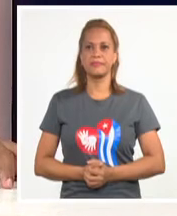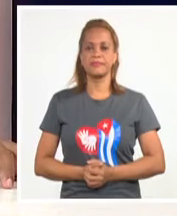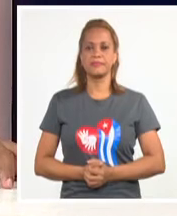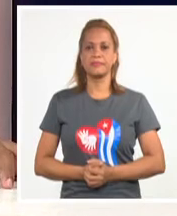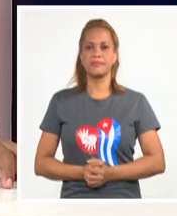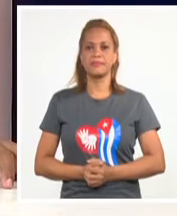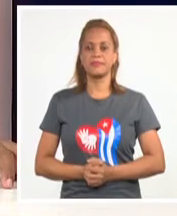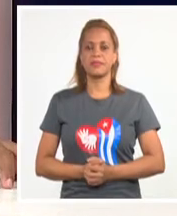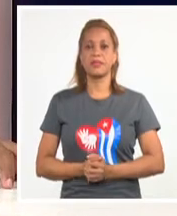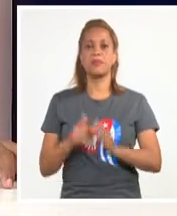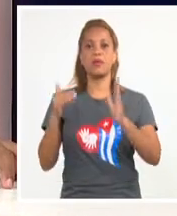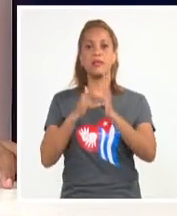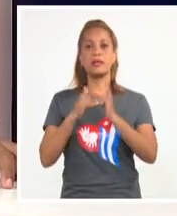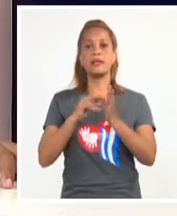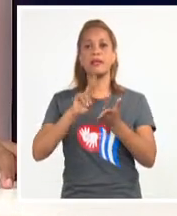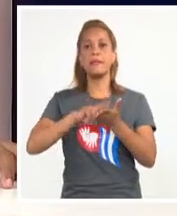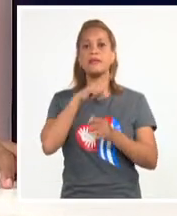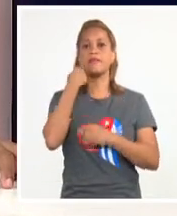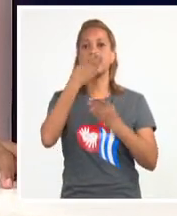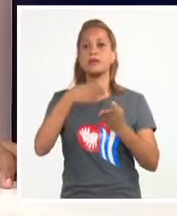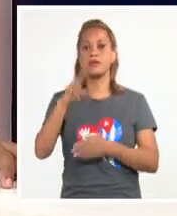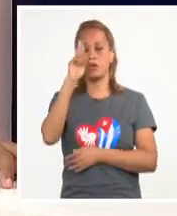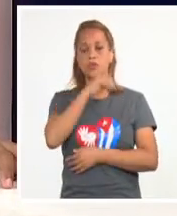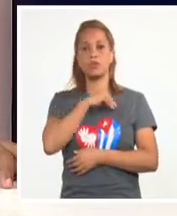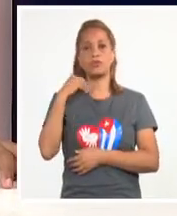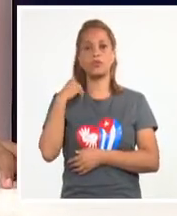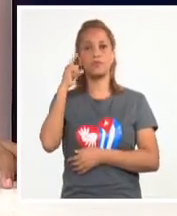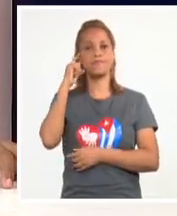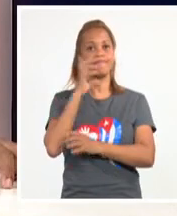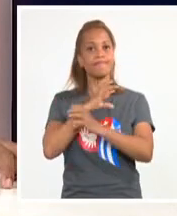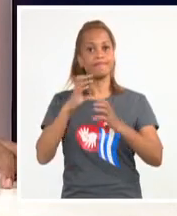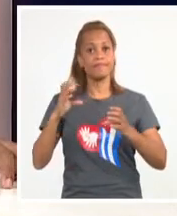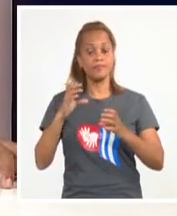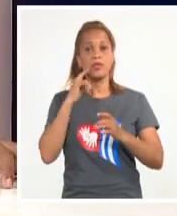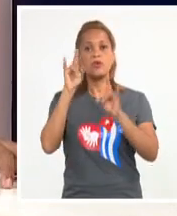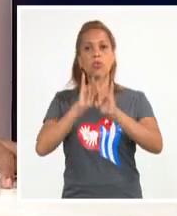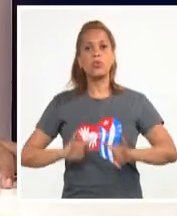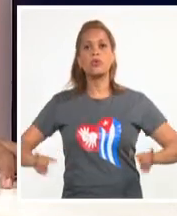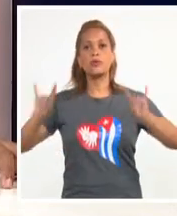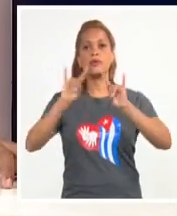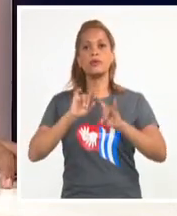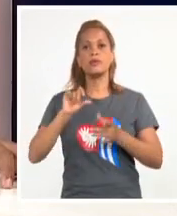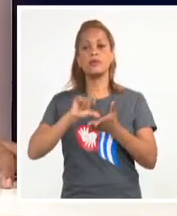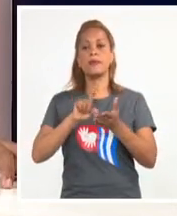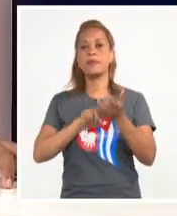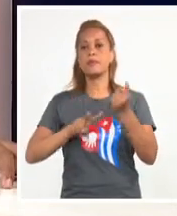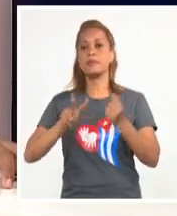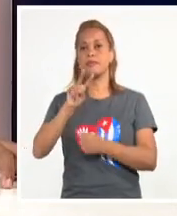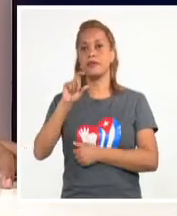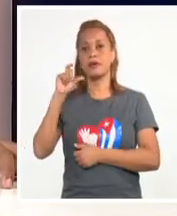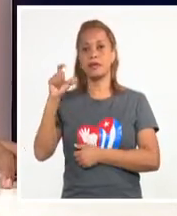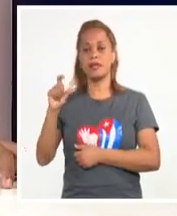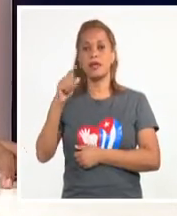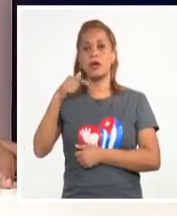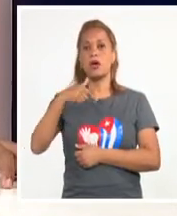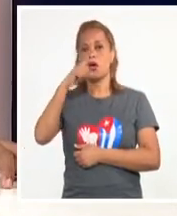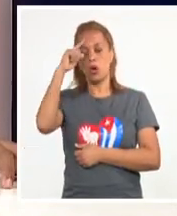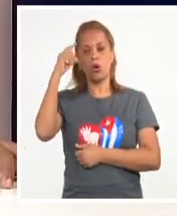En la tarde de este martes falleció el doctor en ciencias y doctor honoris causa de la Universidad Central de Las Villas, José Luis García